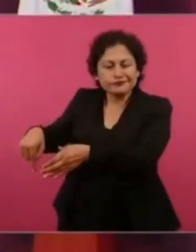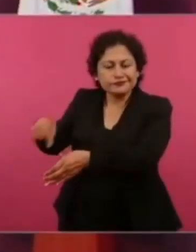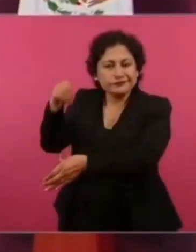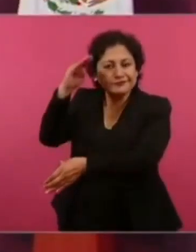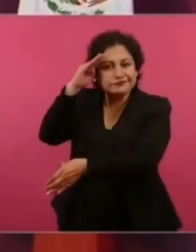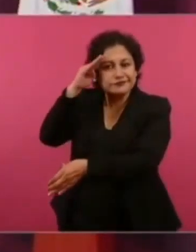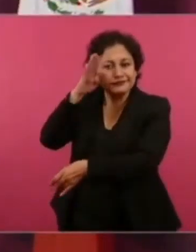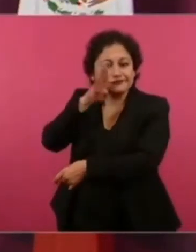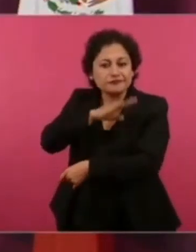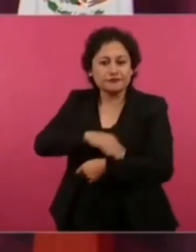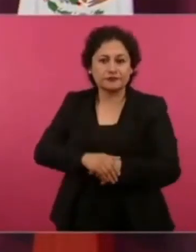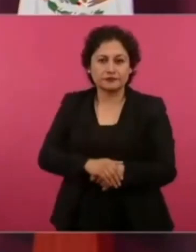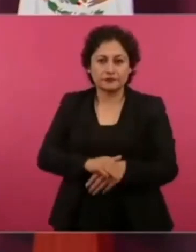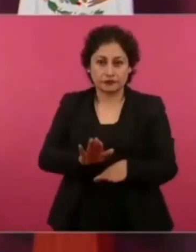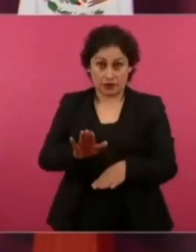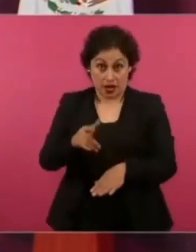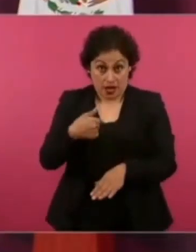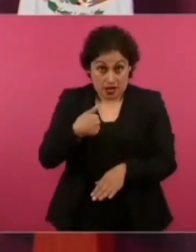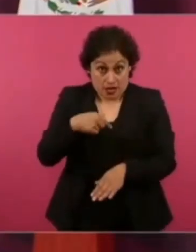Esto fue lo que yo dije.